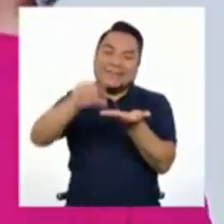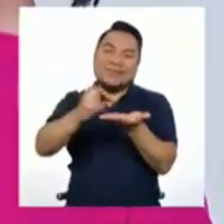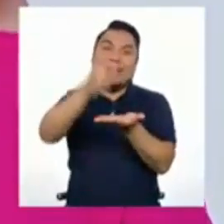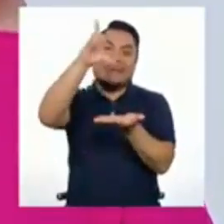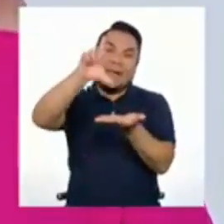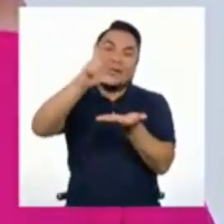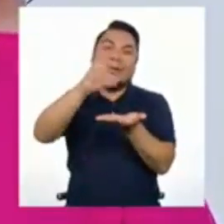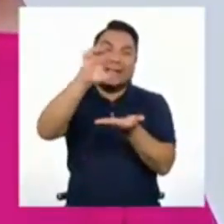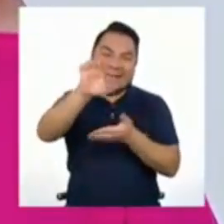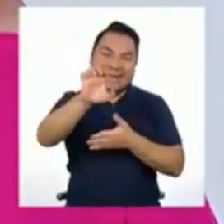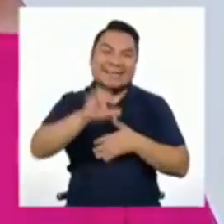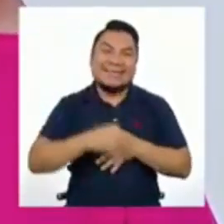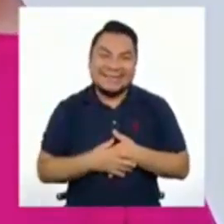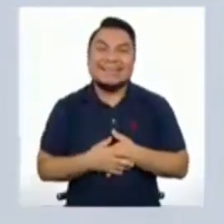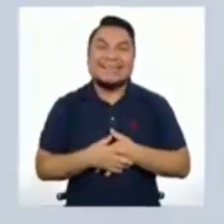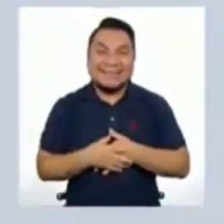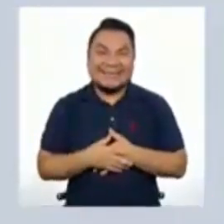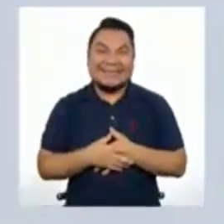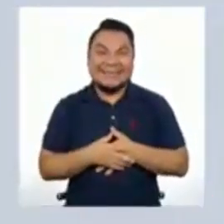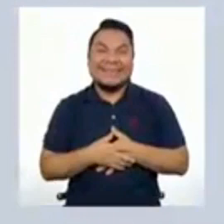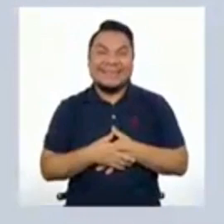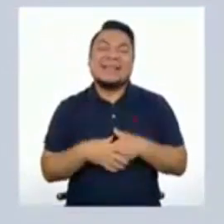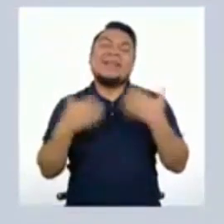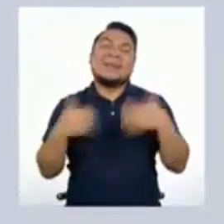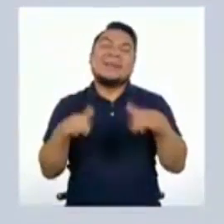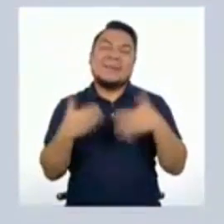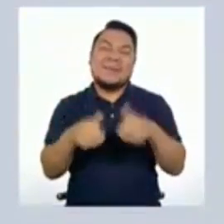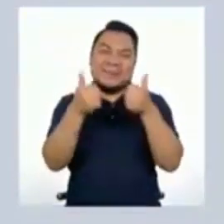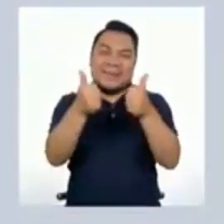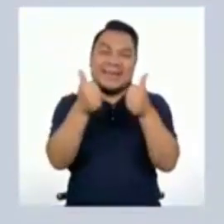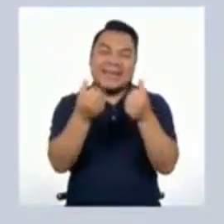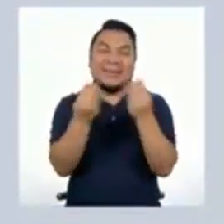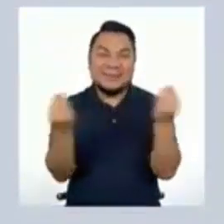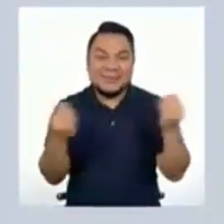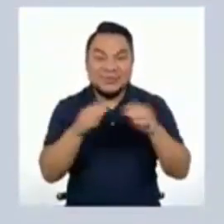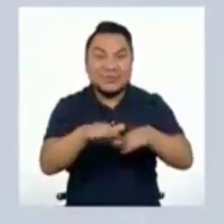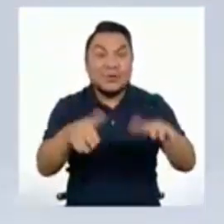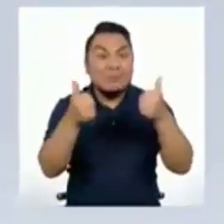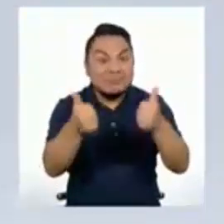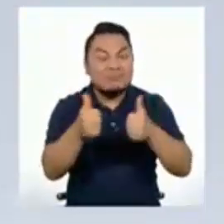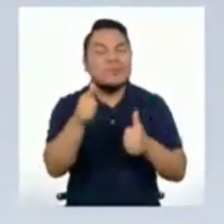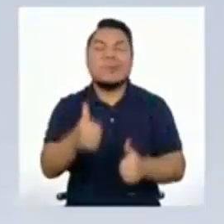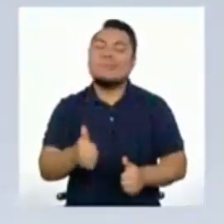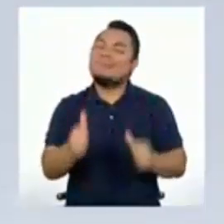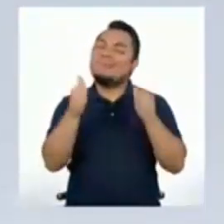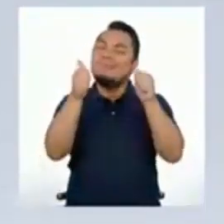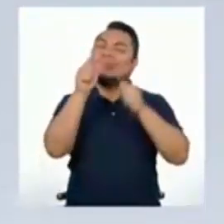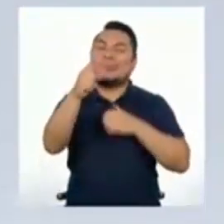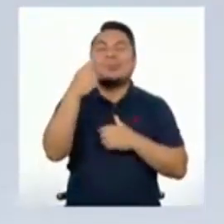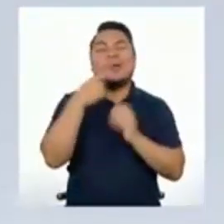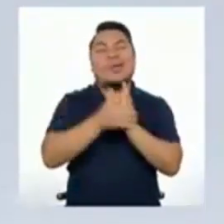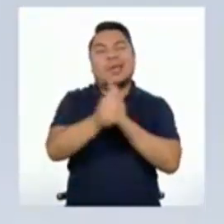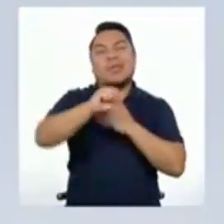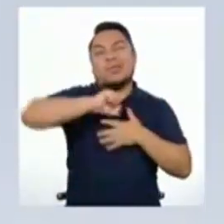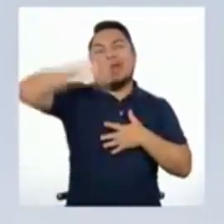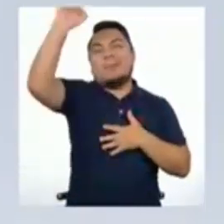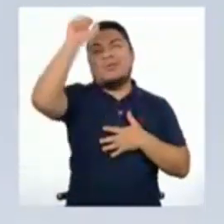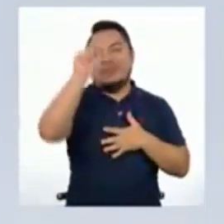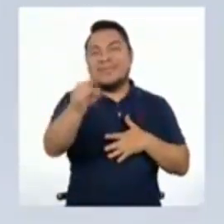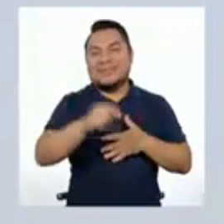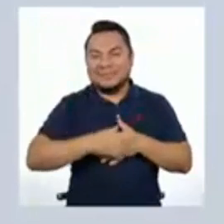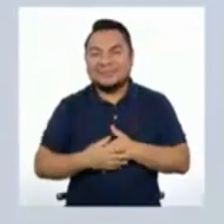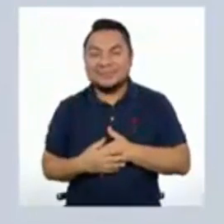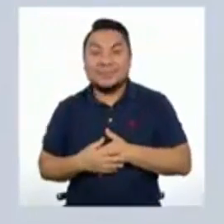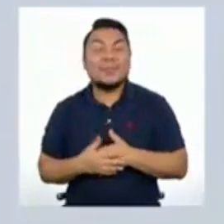palo, palito, palo, Muy bien, chicos, lo han hecho súper. Son unos campeones y unas